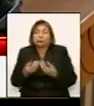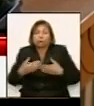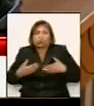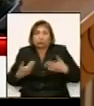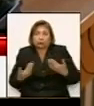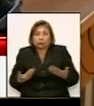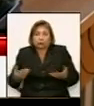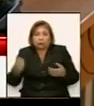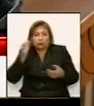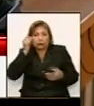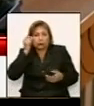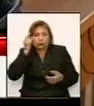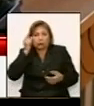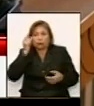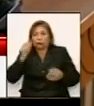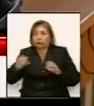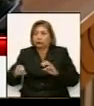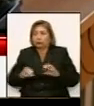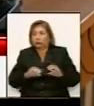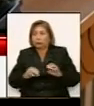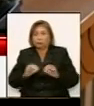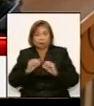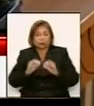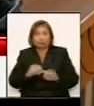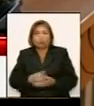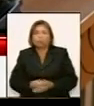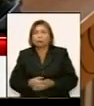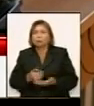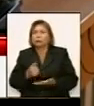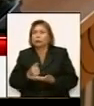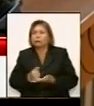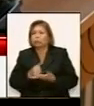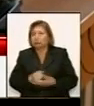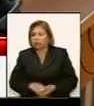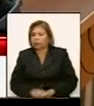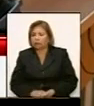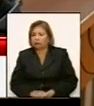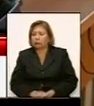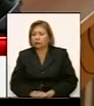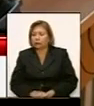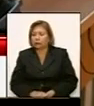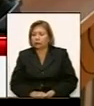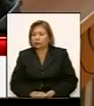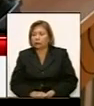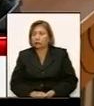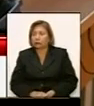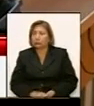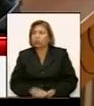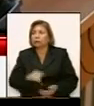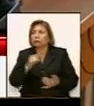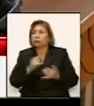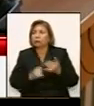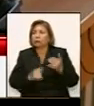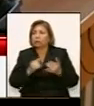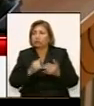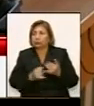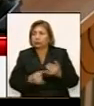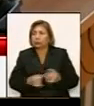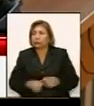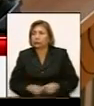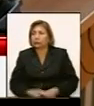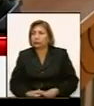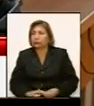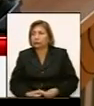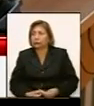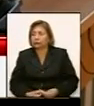qué herramientas o prácticas de seguridad digital las van a ayudar para defenderse ante estos hechos. Y el último actor es